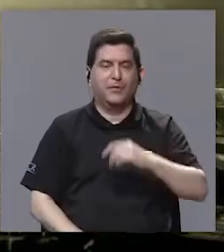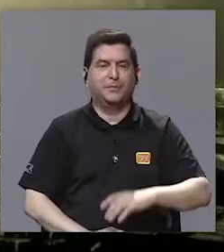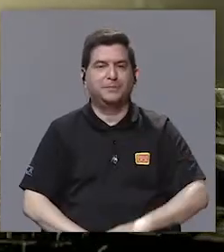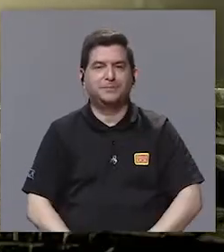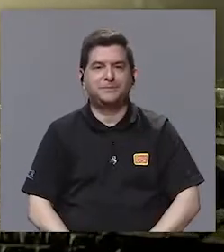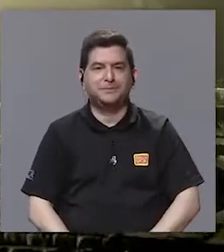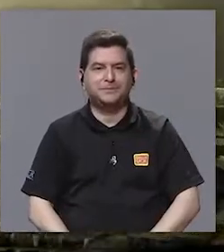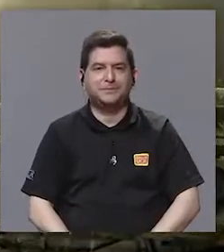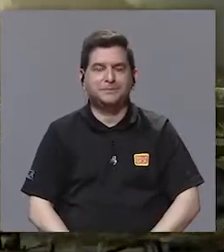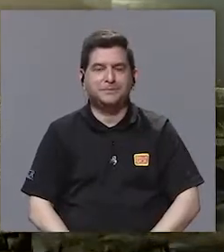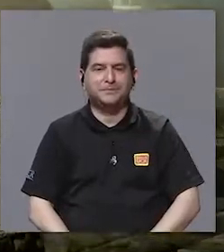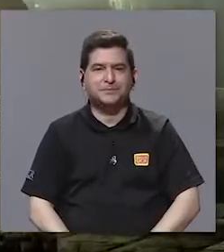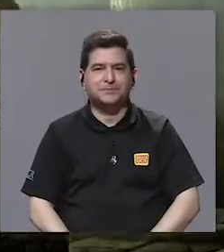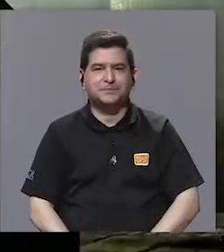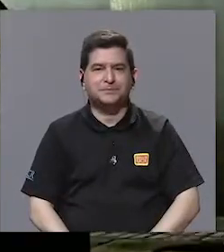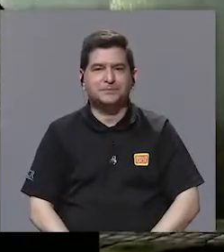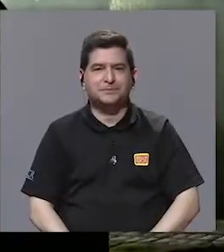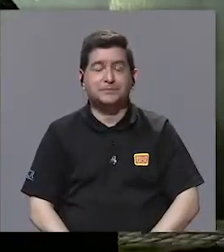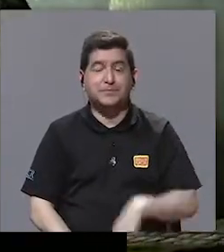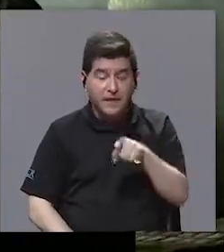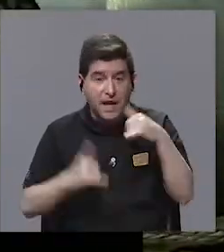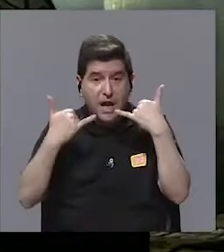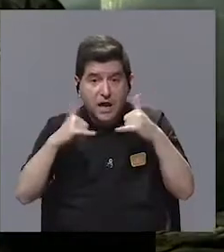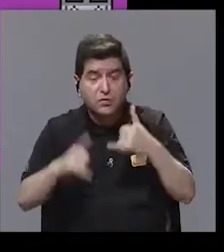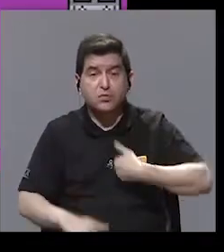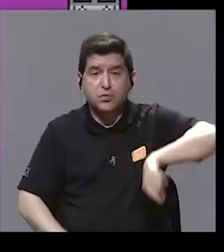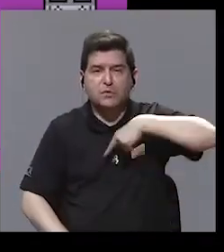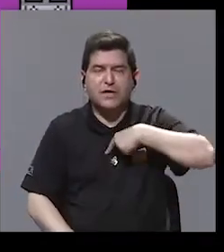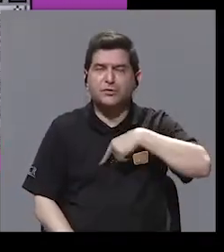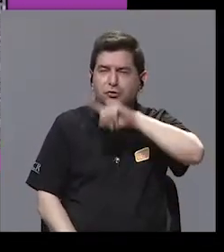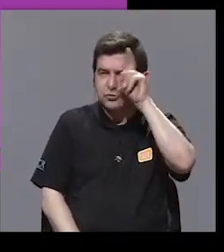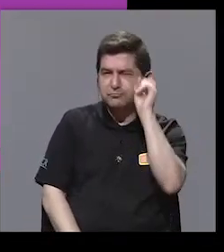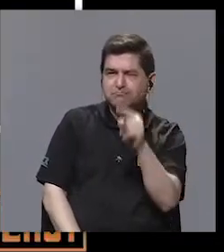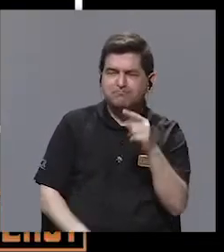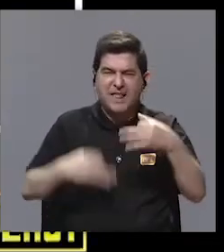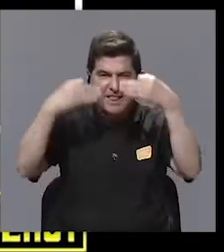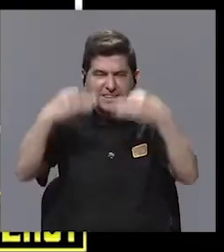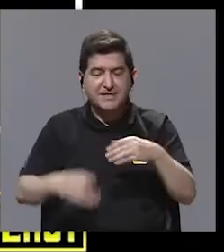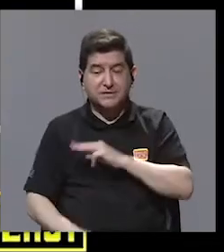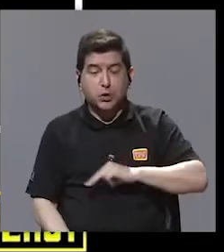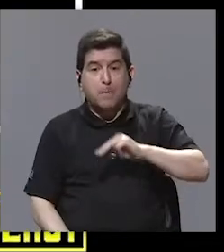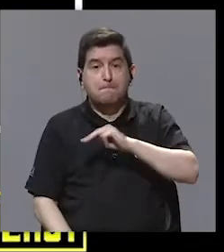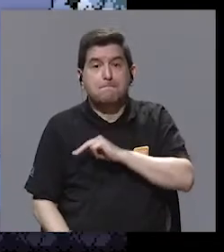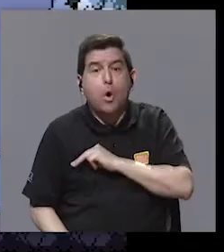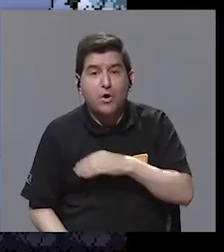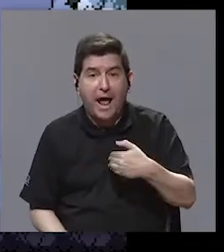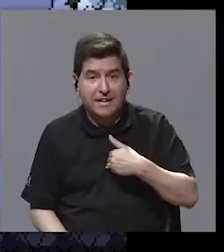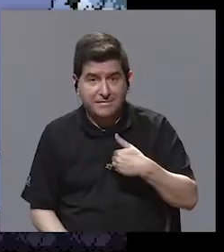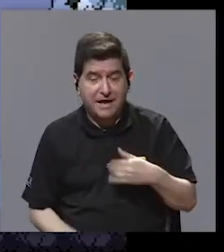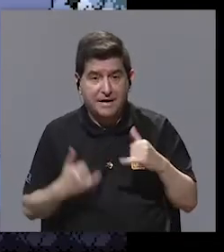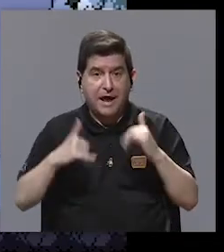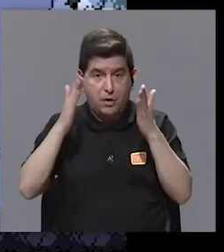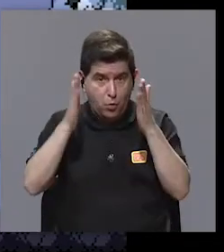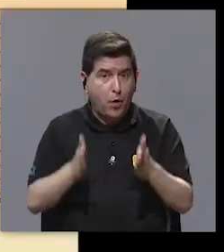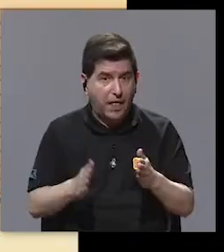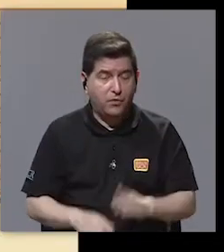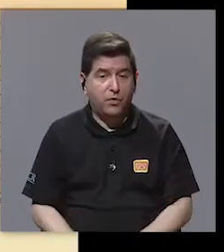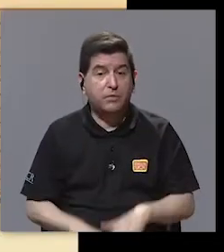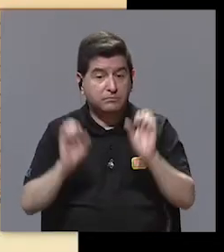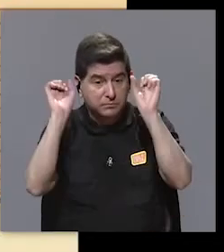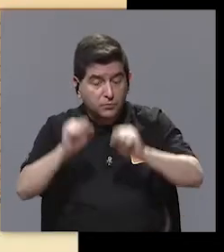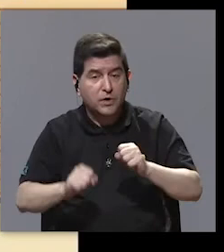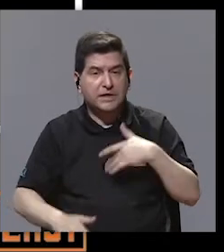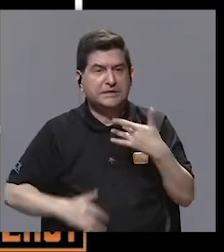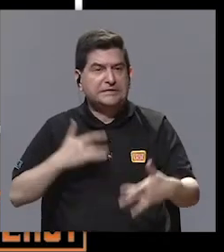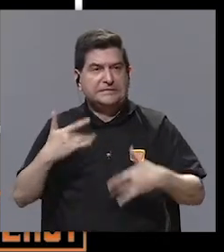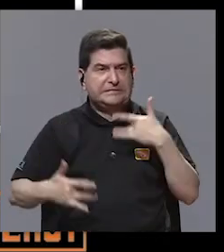shadow of the colossus o under treet son juegos que nos hacen cuestionar las decisiones morales que tomamos como jugadores y